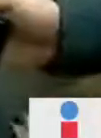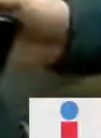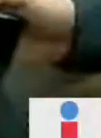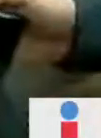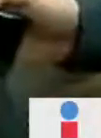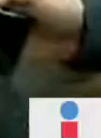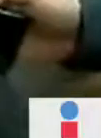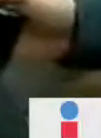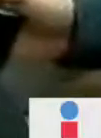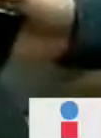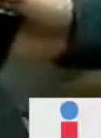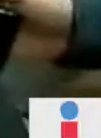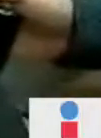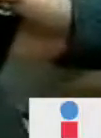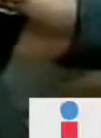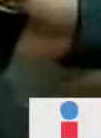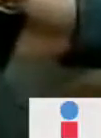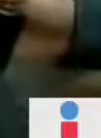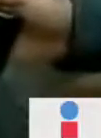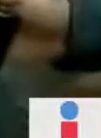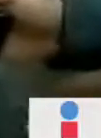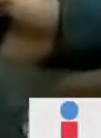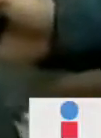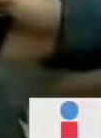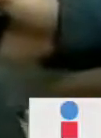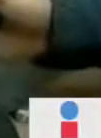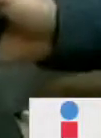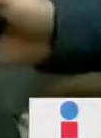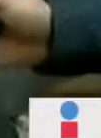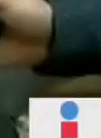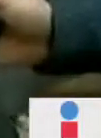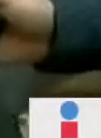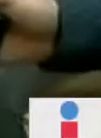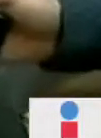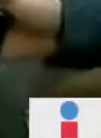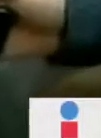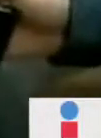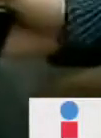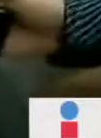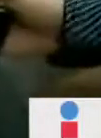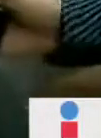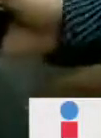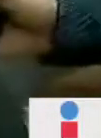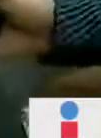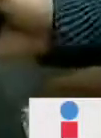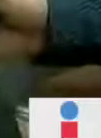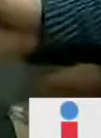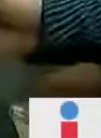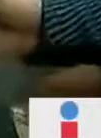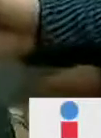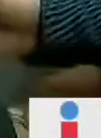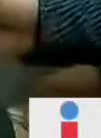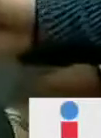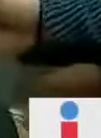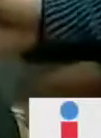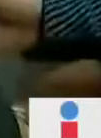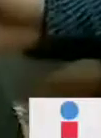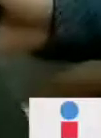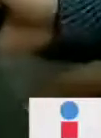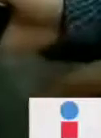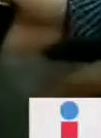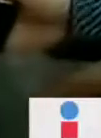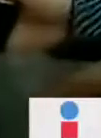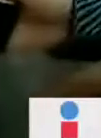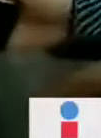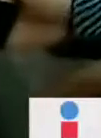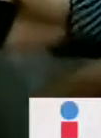mis objetivos, mis metas y mis sueños. Y entreno para eso, entonces siempre trato de no sentir como